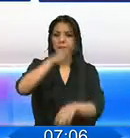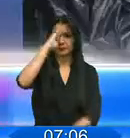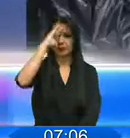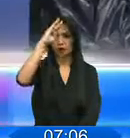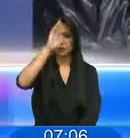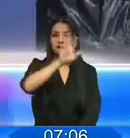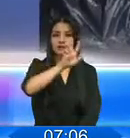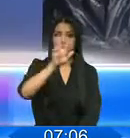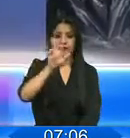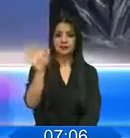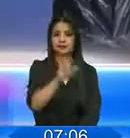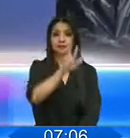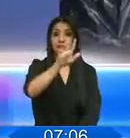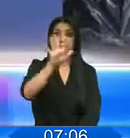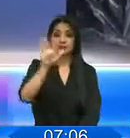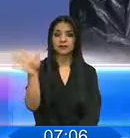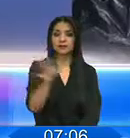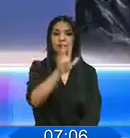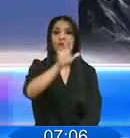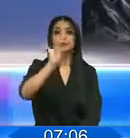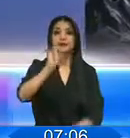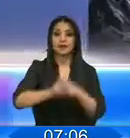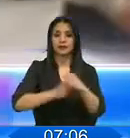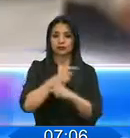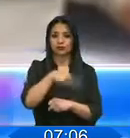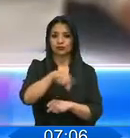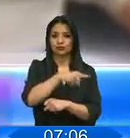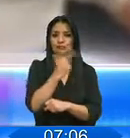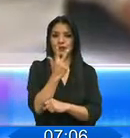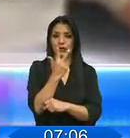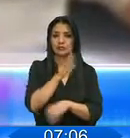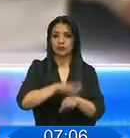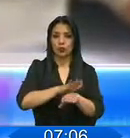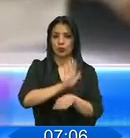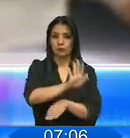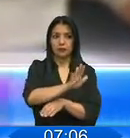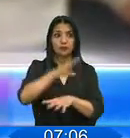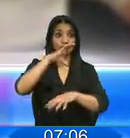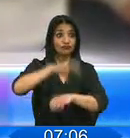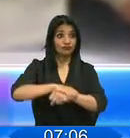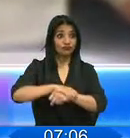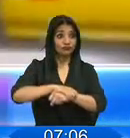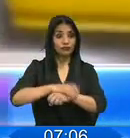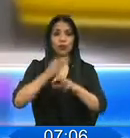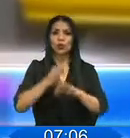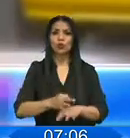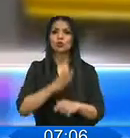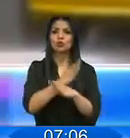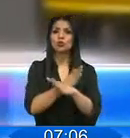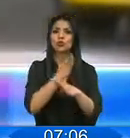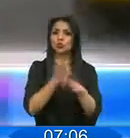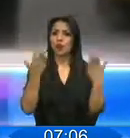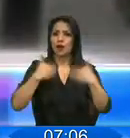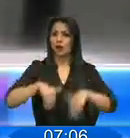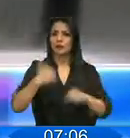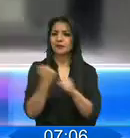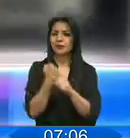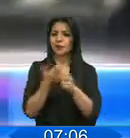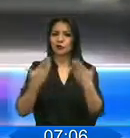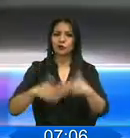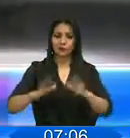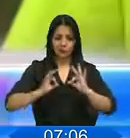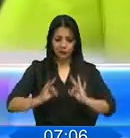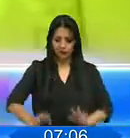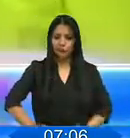33 35 y 37 años de edad al momento de la detención como que salían del turno respectivo estaban uniformados